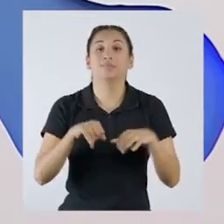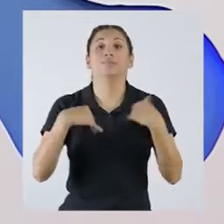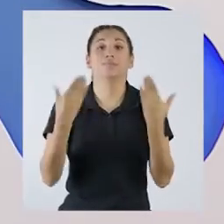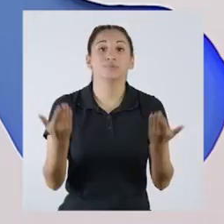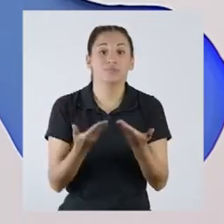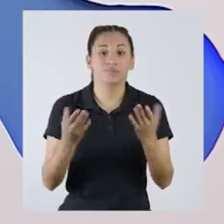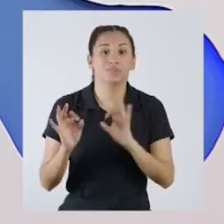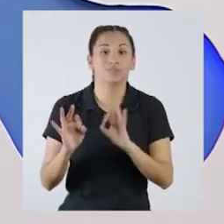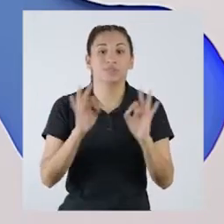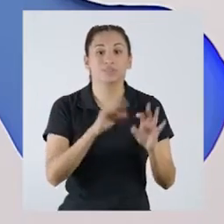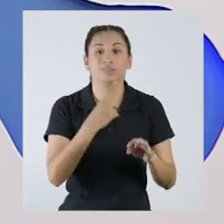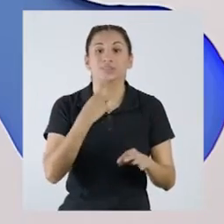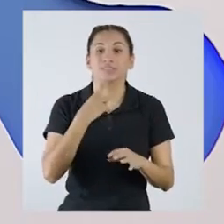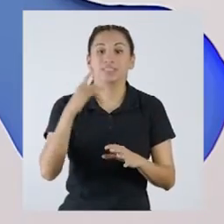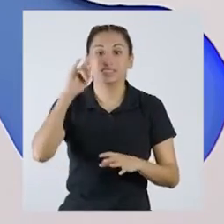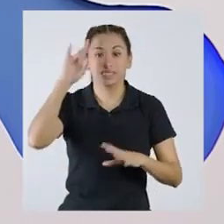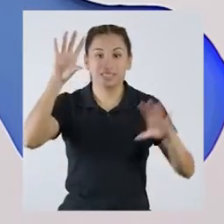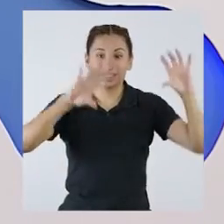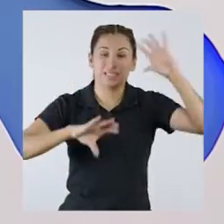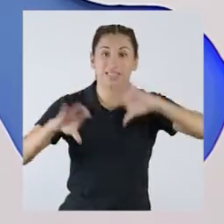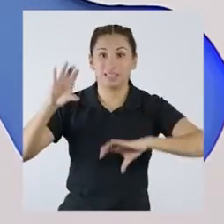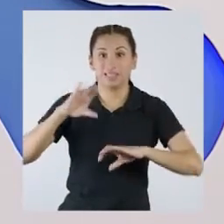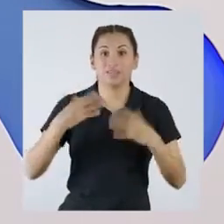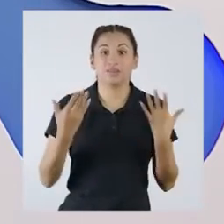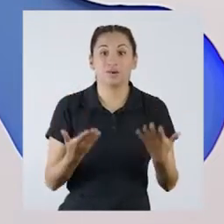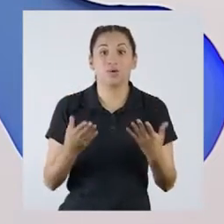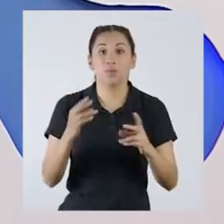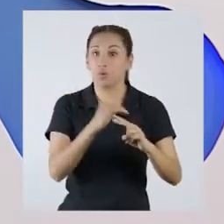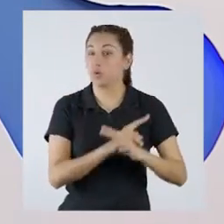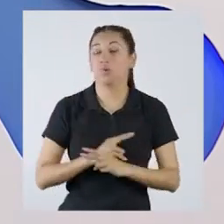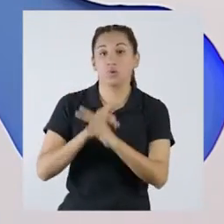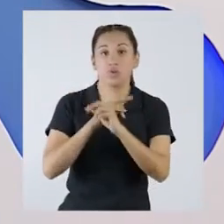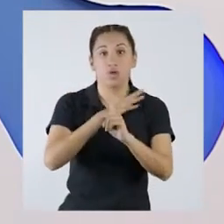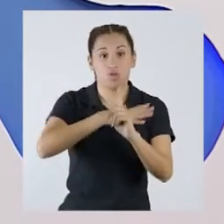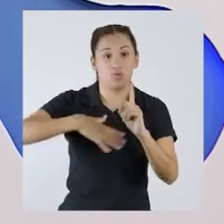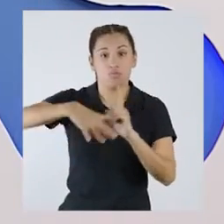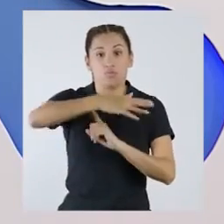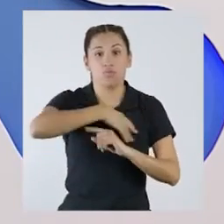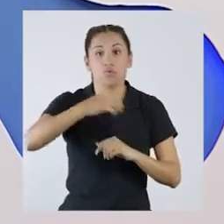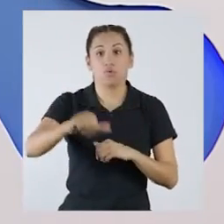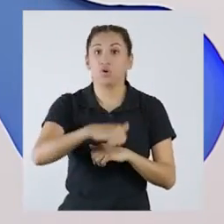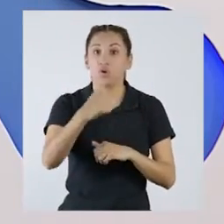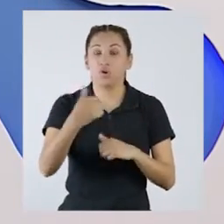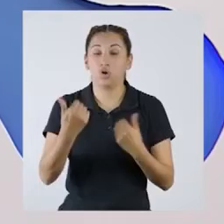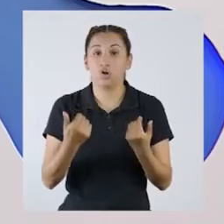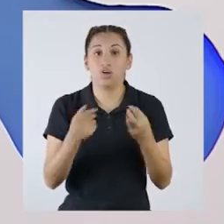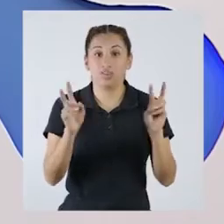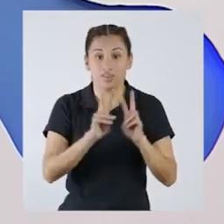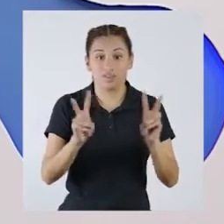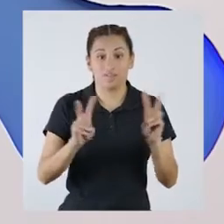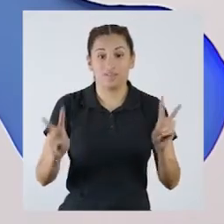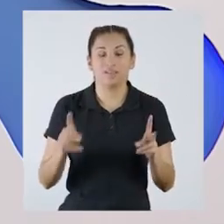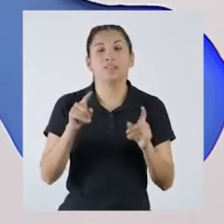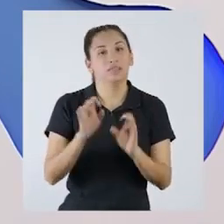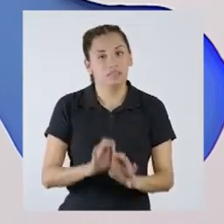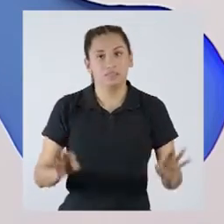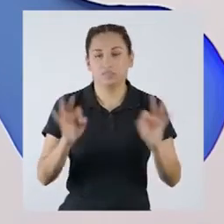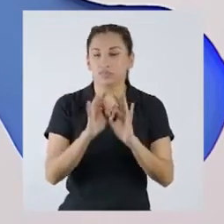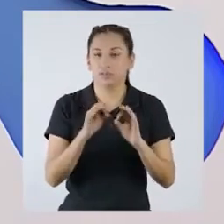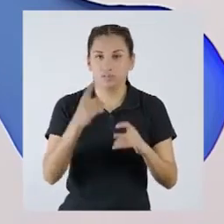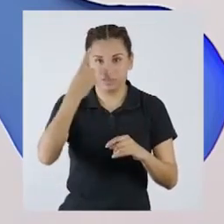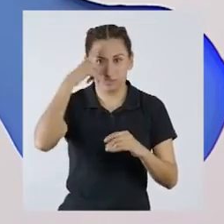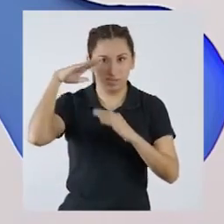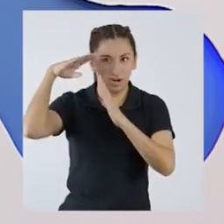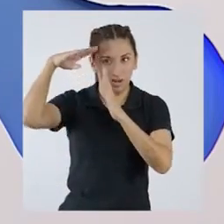Por ello, como lo confirman las y los científicos, la conservación de los bosques y otros espacios de vegetación son